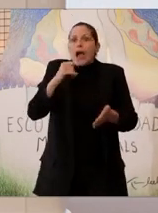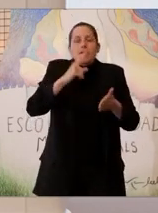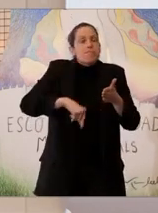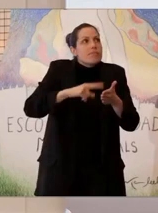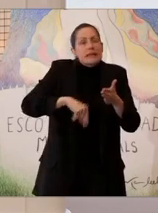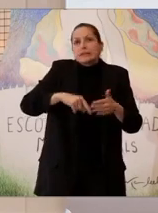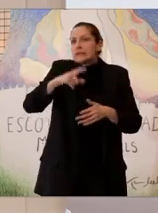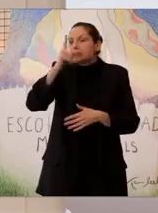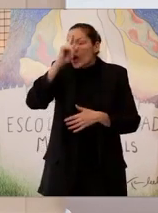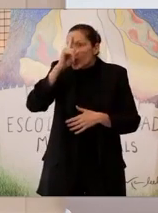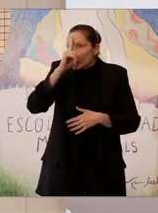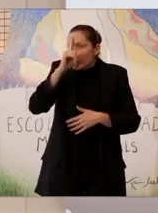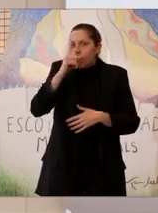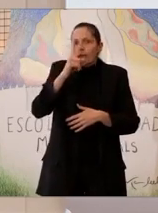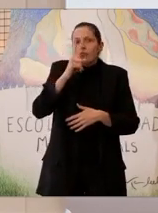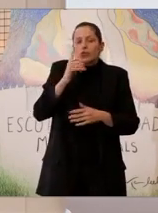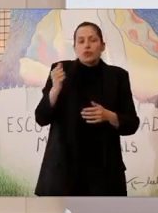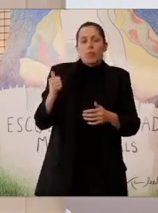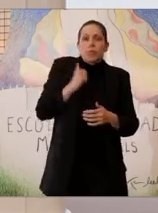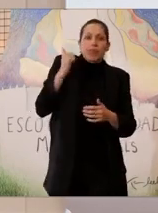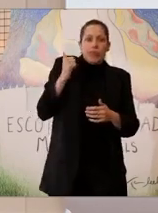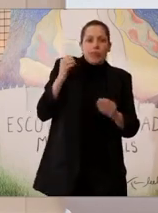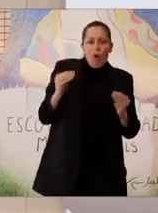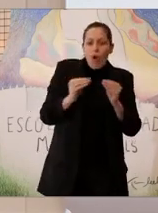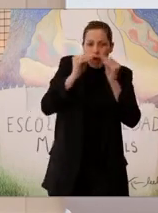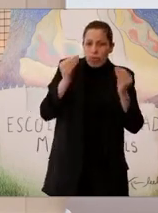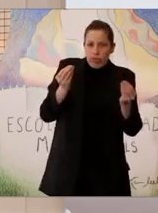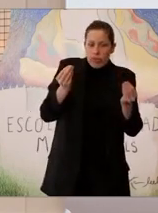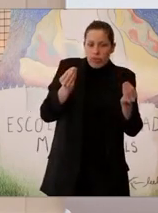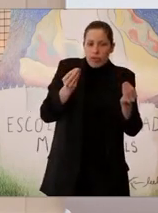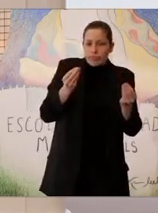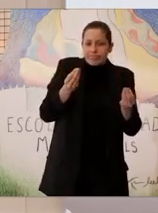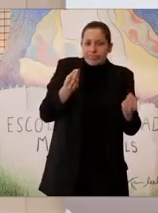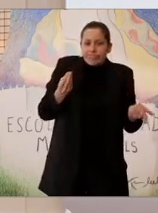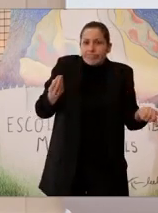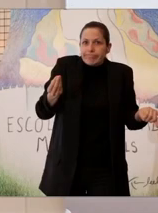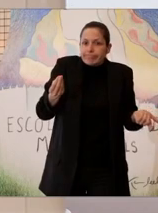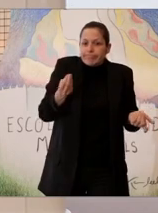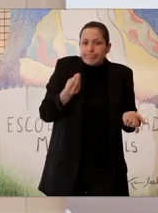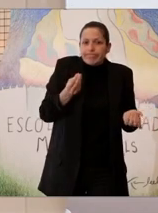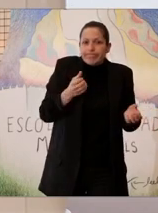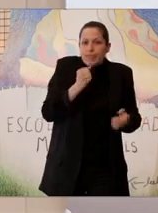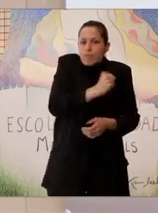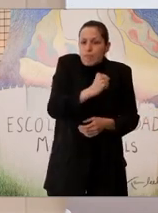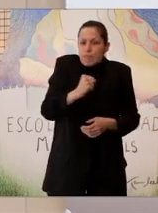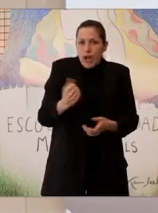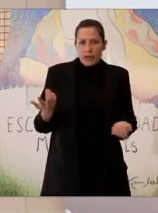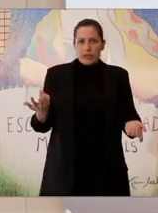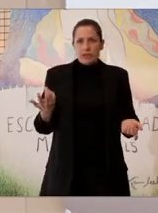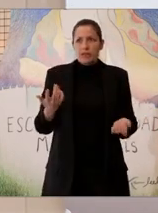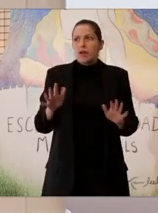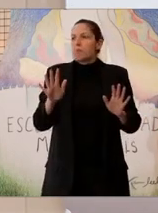explicar, hay muchas teorías al respecto, no lo hemos sabido explicar, pero no es un fenómeno nuevo que se haya producido en este momento